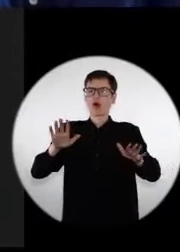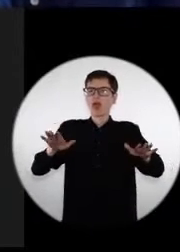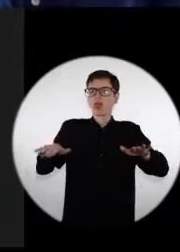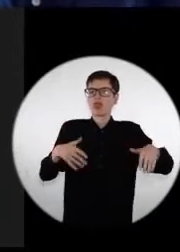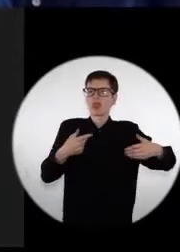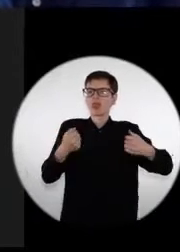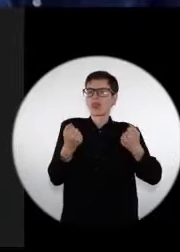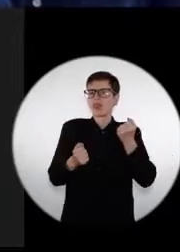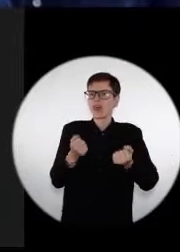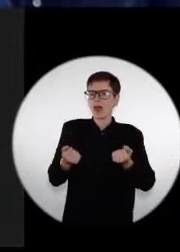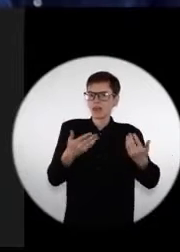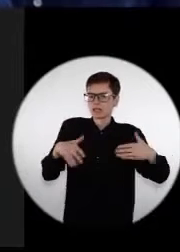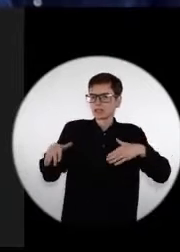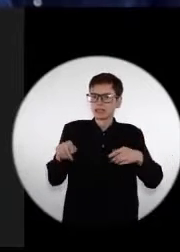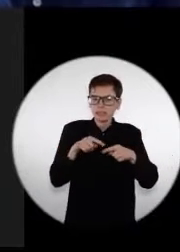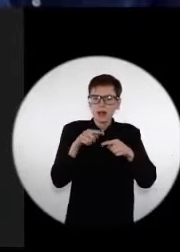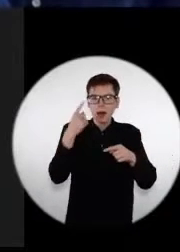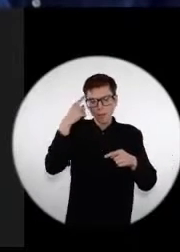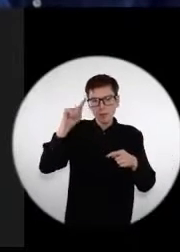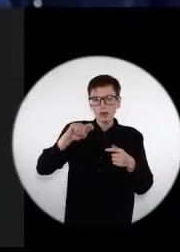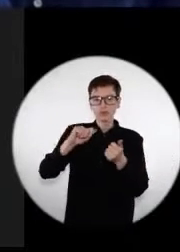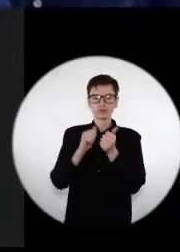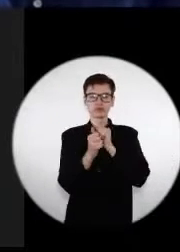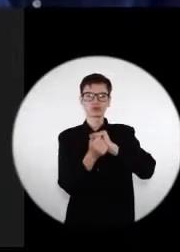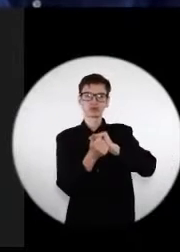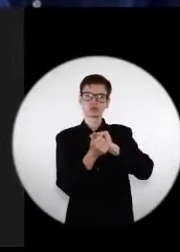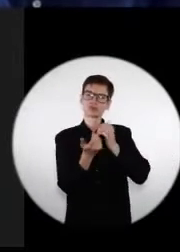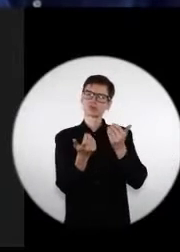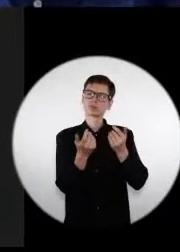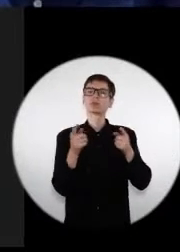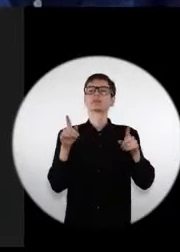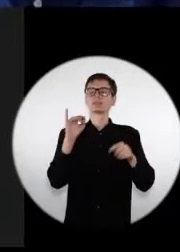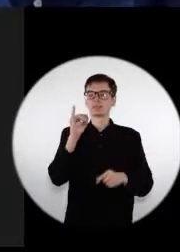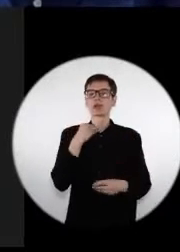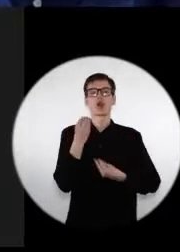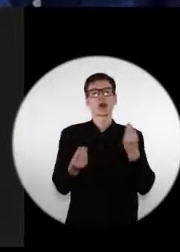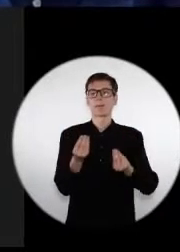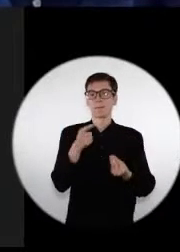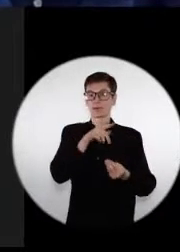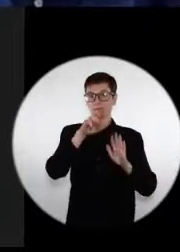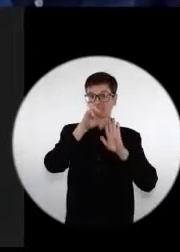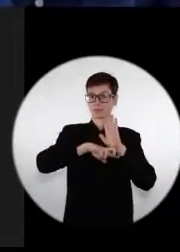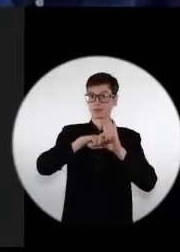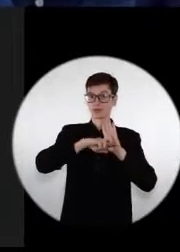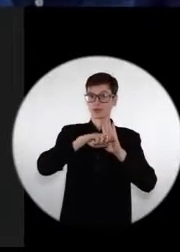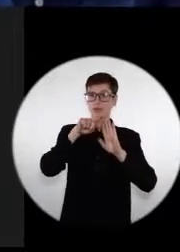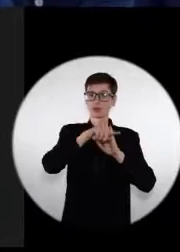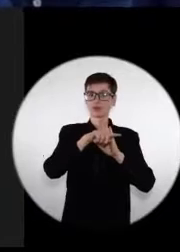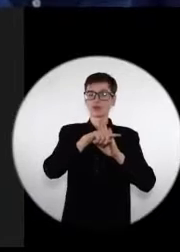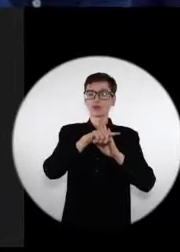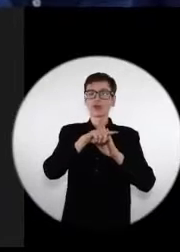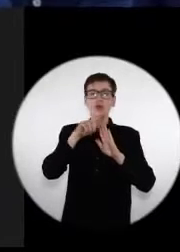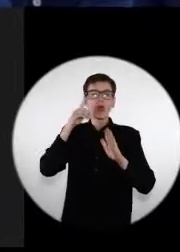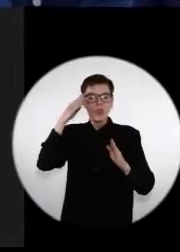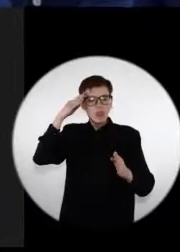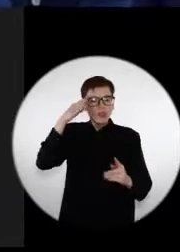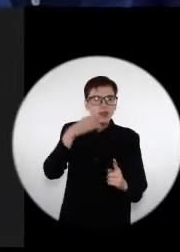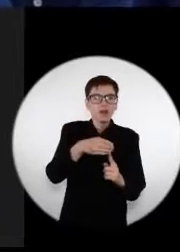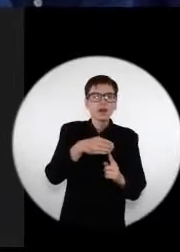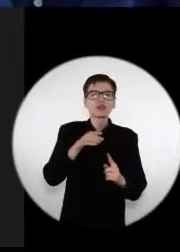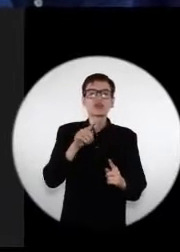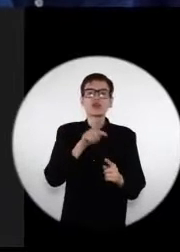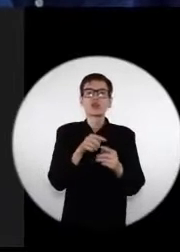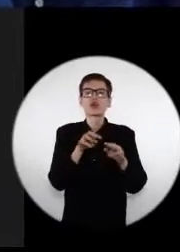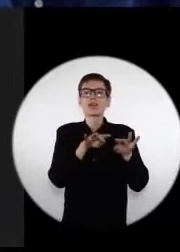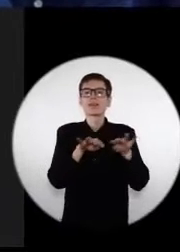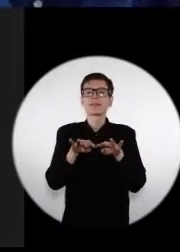de dónde viene ese interés de quizás de sacar cosecha de algo que viene desde la danza sí pero siempre